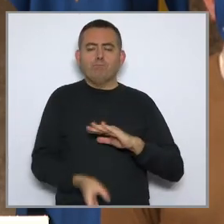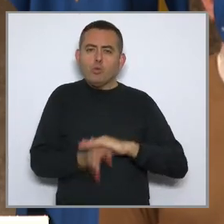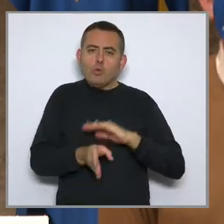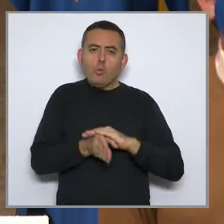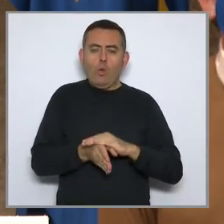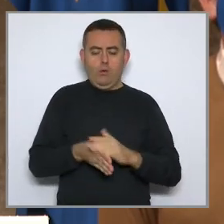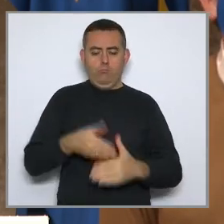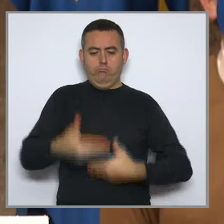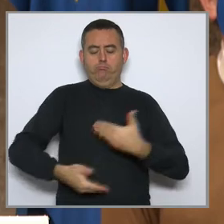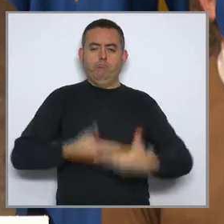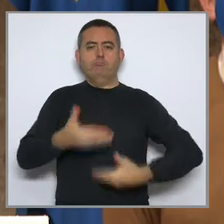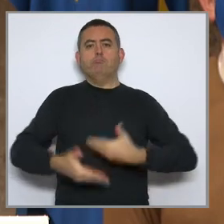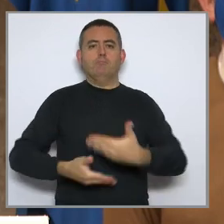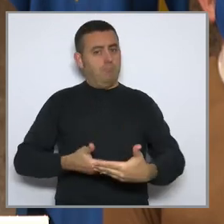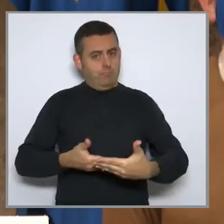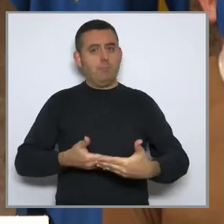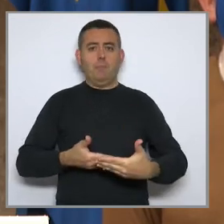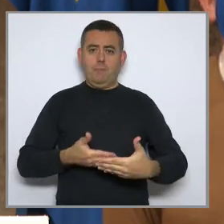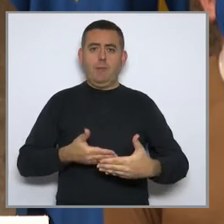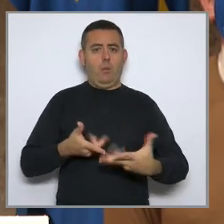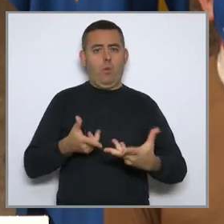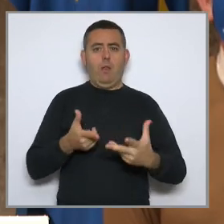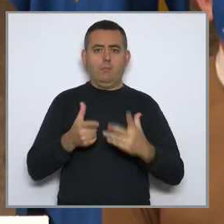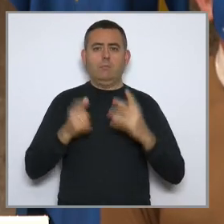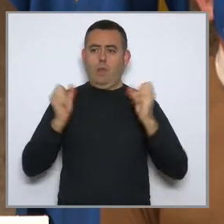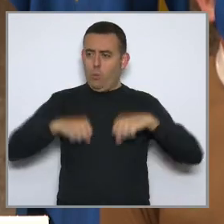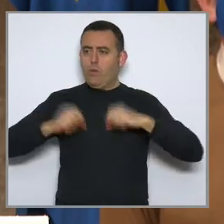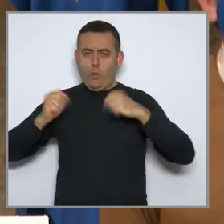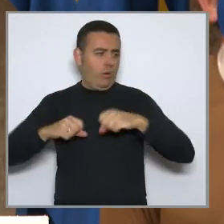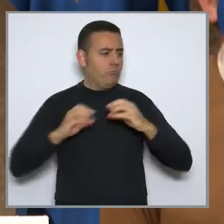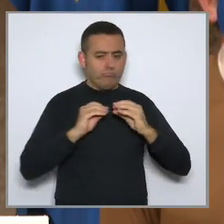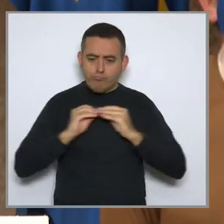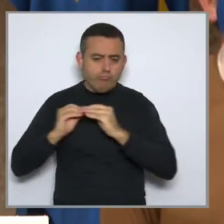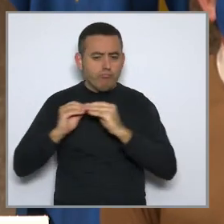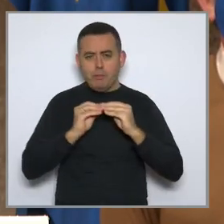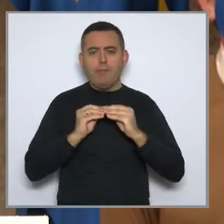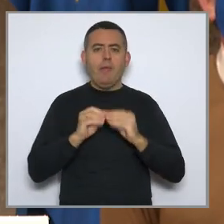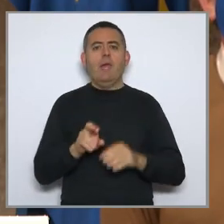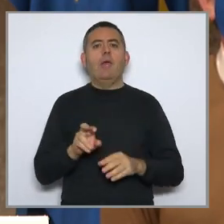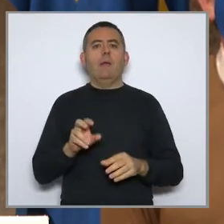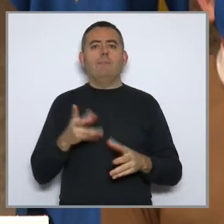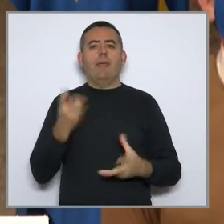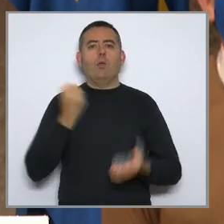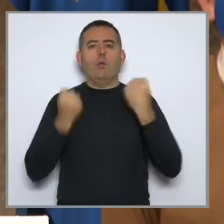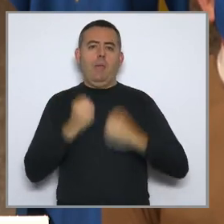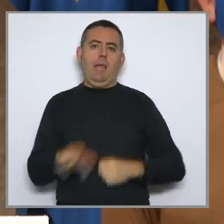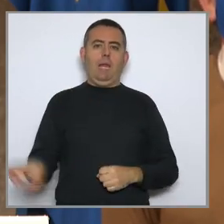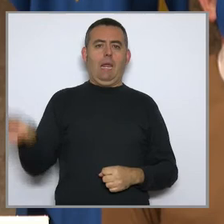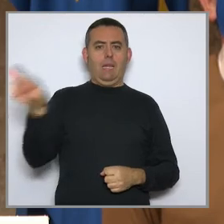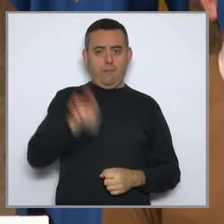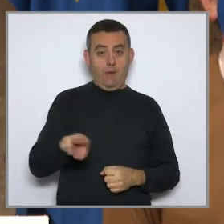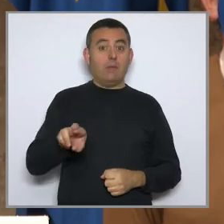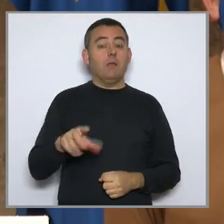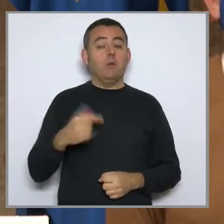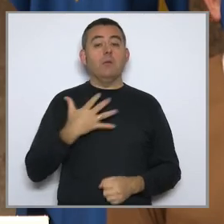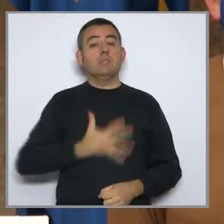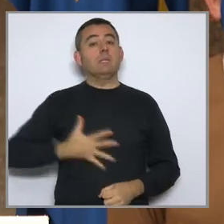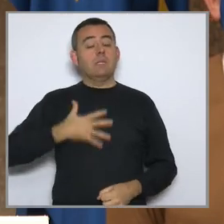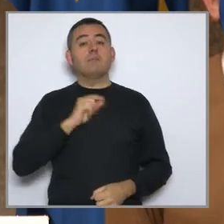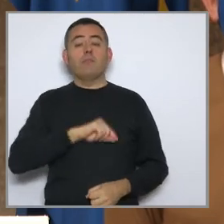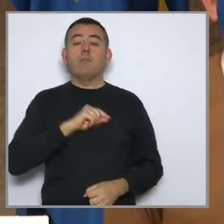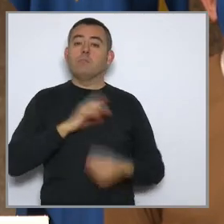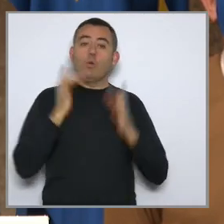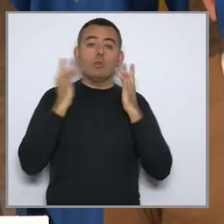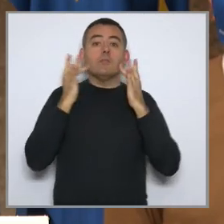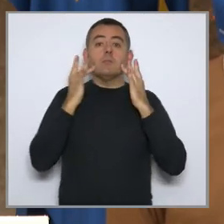senda del consenso, de la reactivación económica, y creo que es un motivo de satisfacción para todos y todas